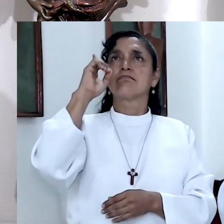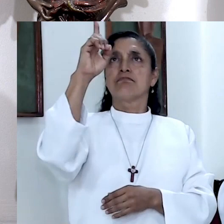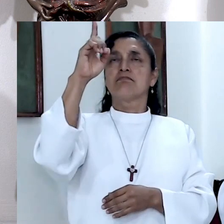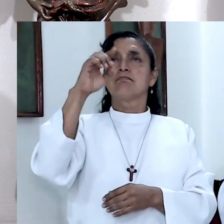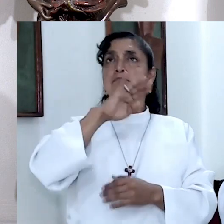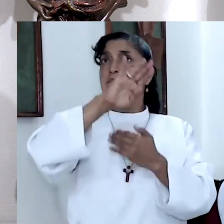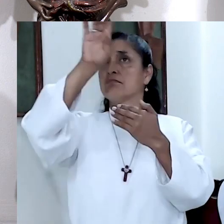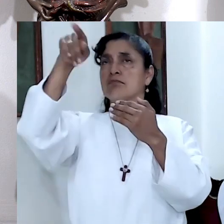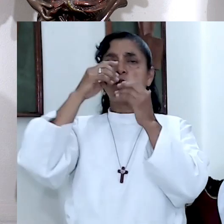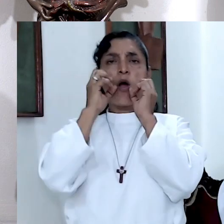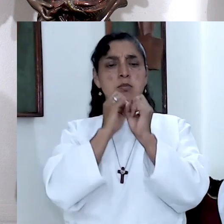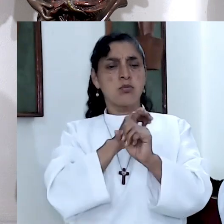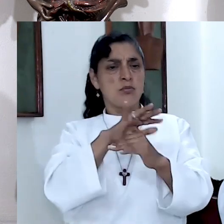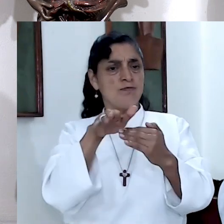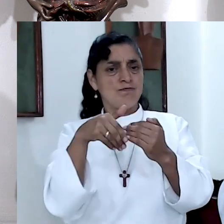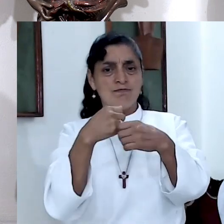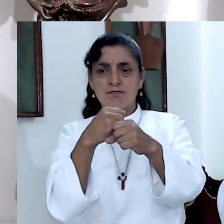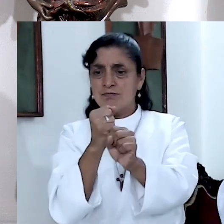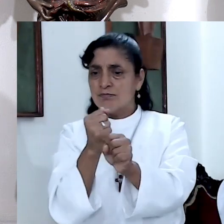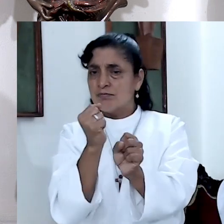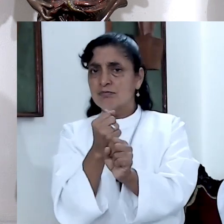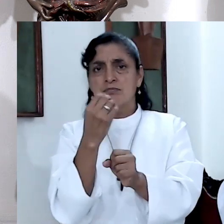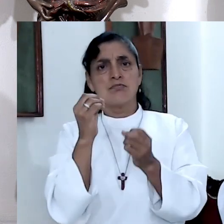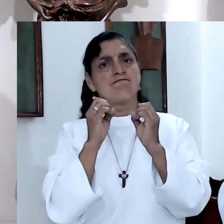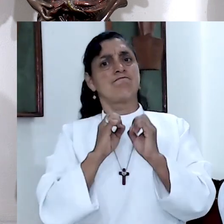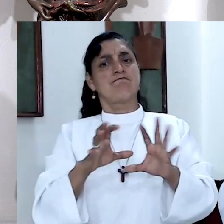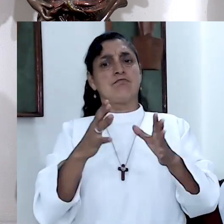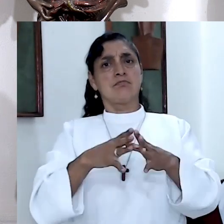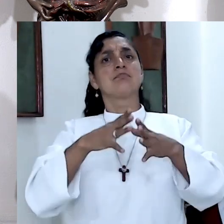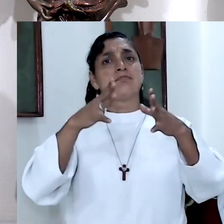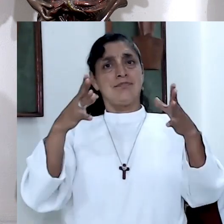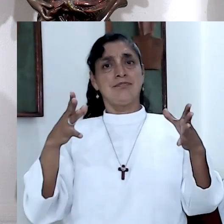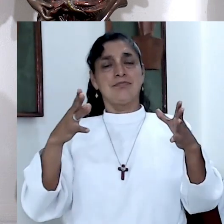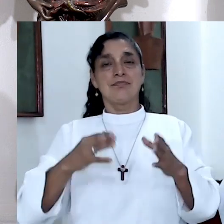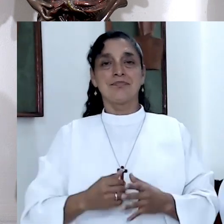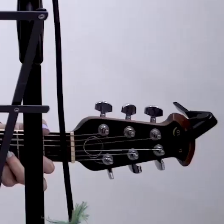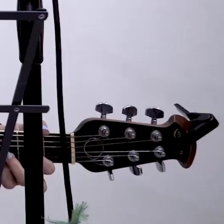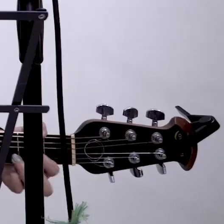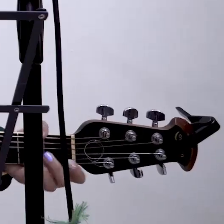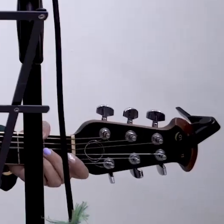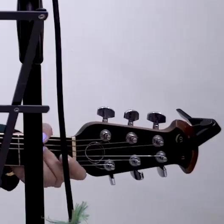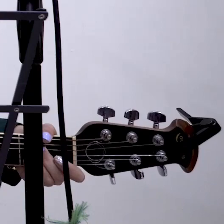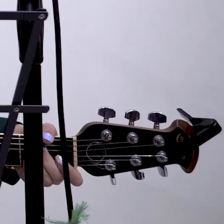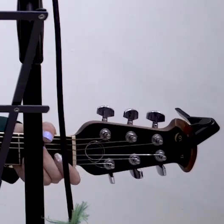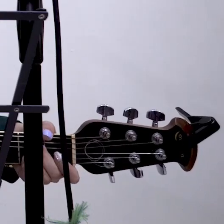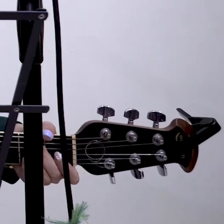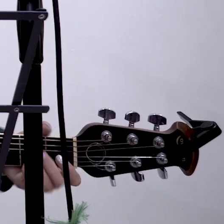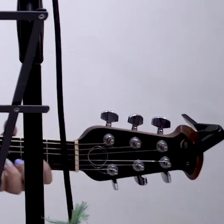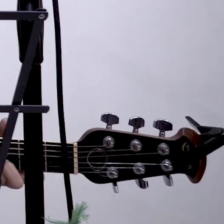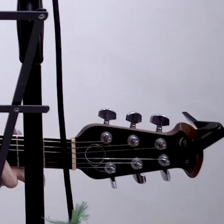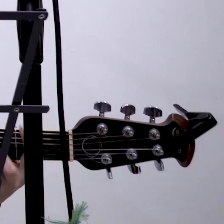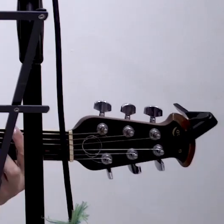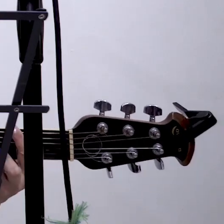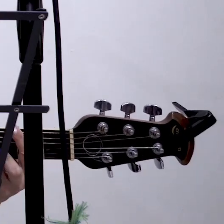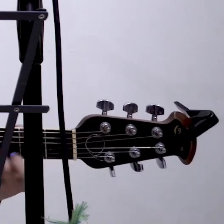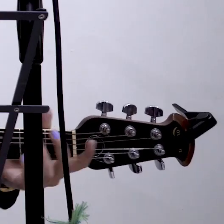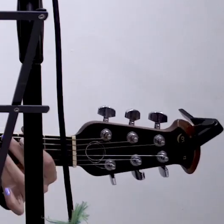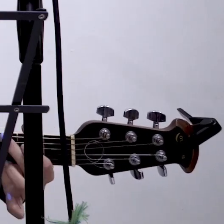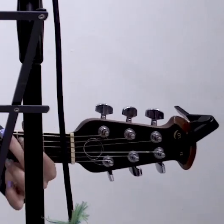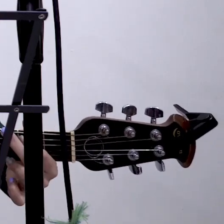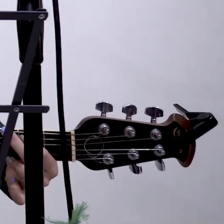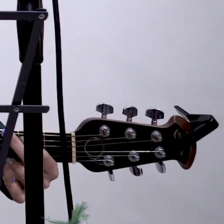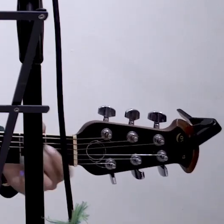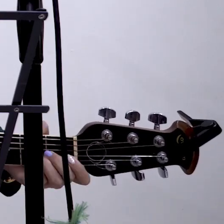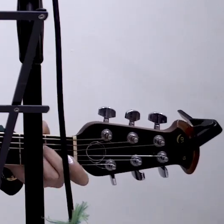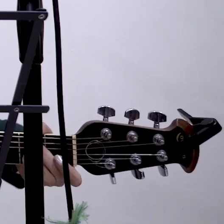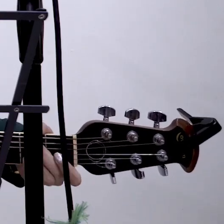y tus obras, Señor, son portentosas. Tú, Señor, eres bueno y